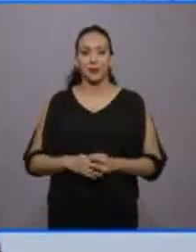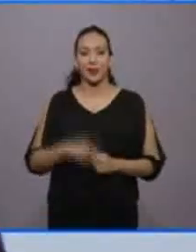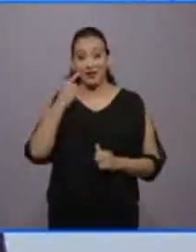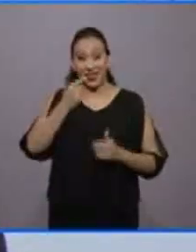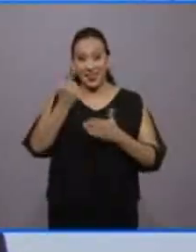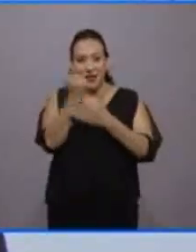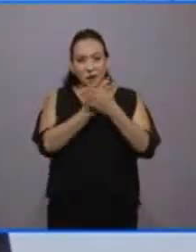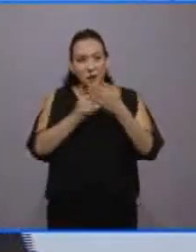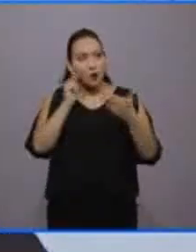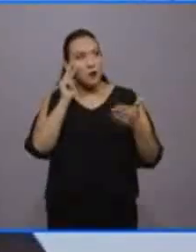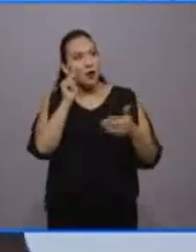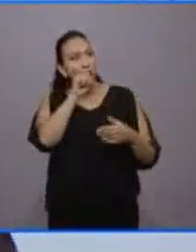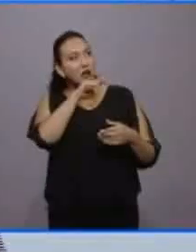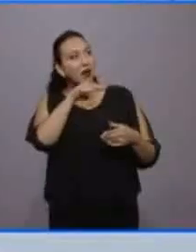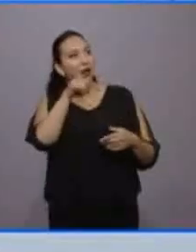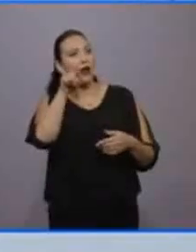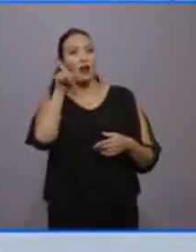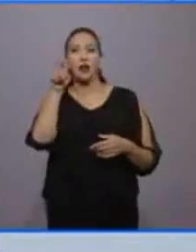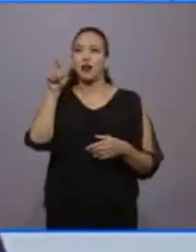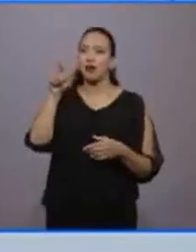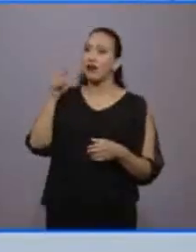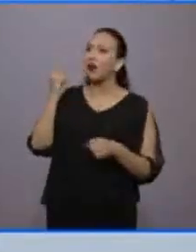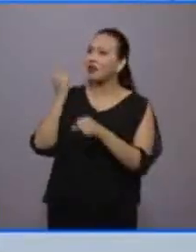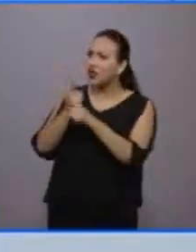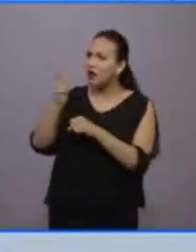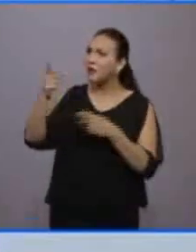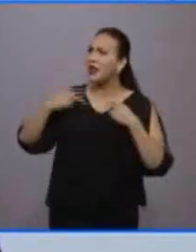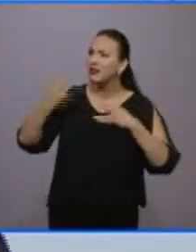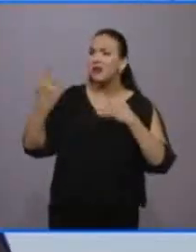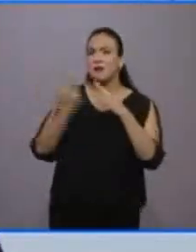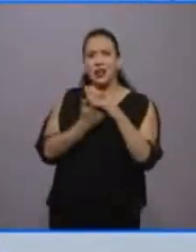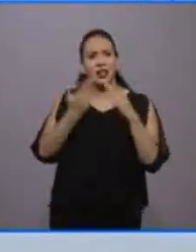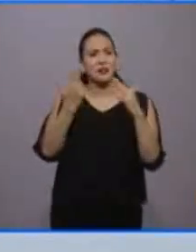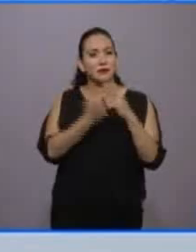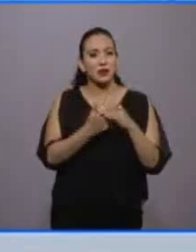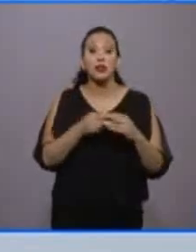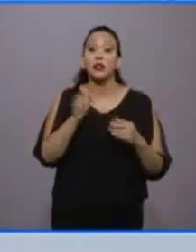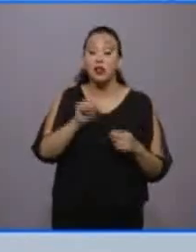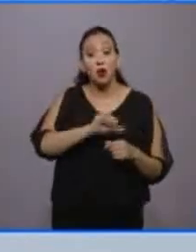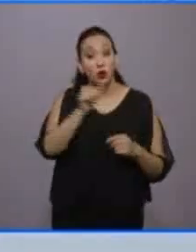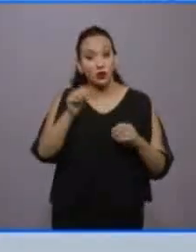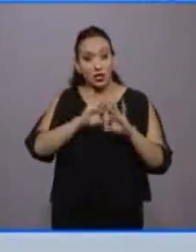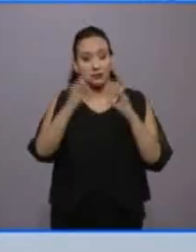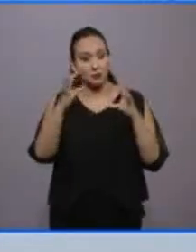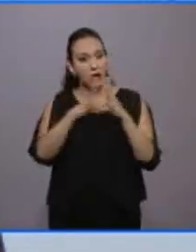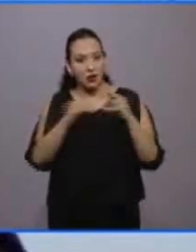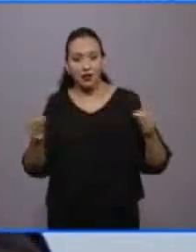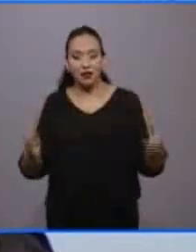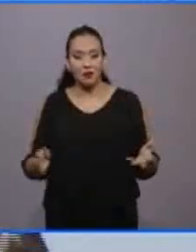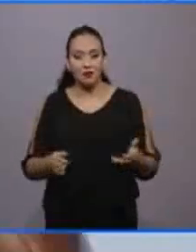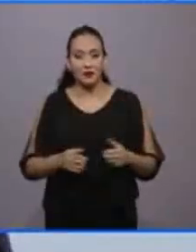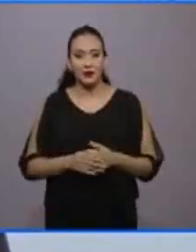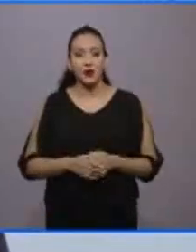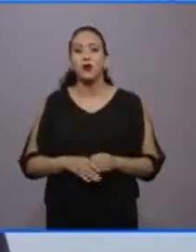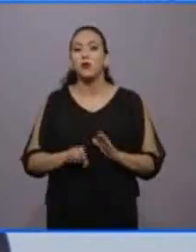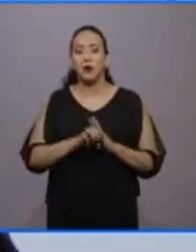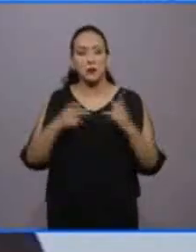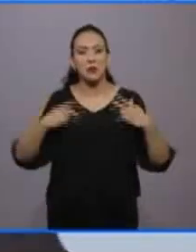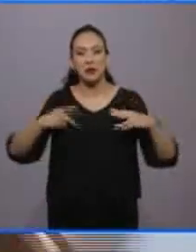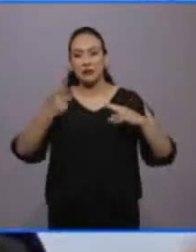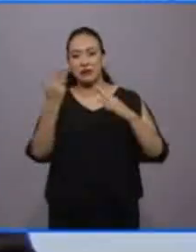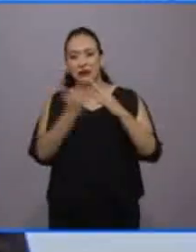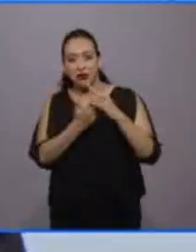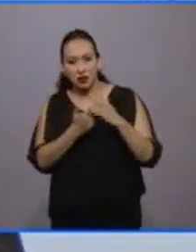murales es mirar que se están asesinando ciertas dinámicas y ciertas personas, ¿no? No se asesina